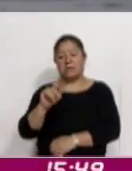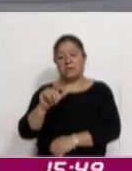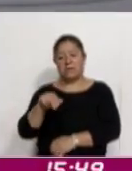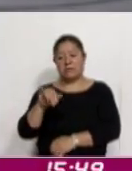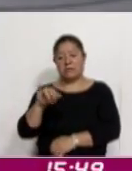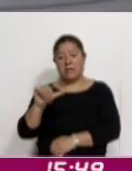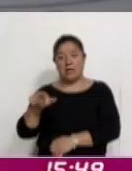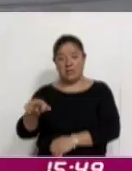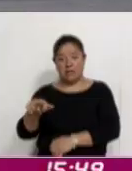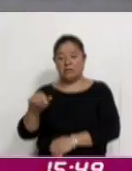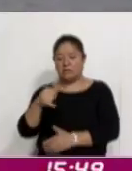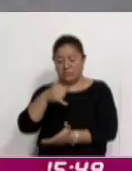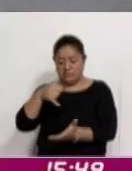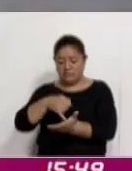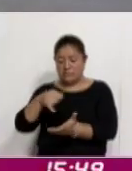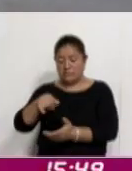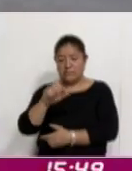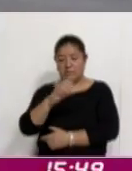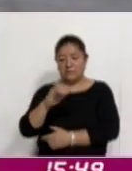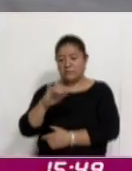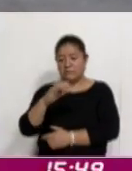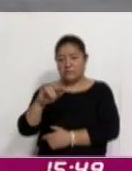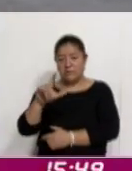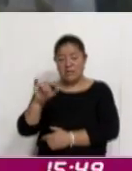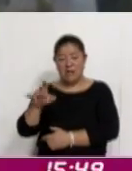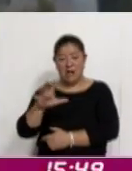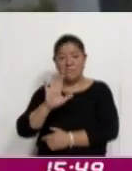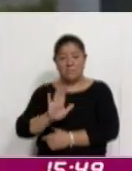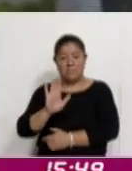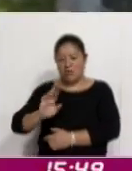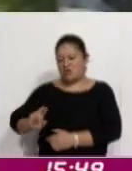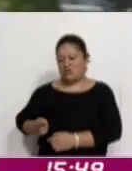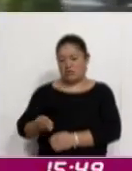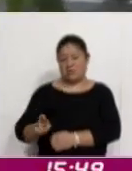se convirtieron prácticamente en ríos tras intensas lluvias.